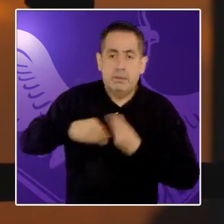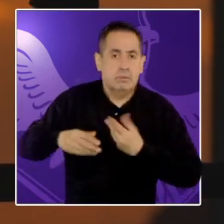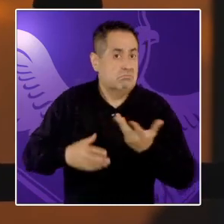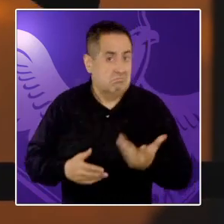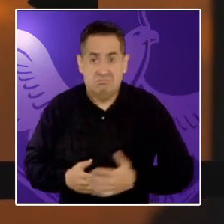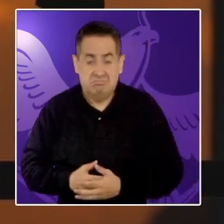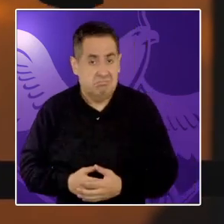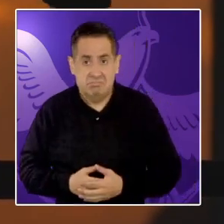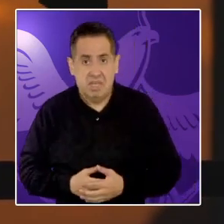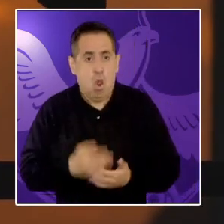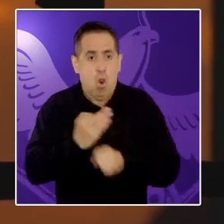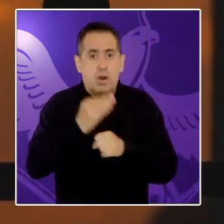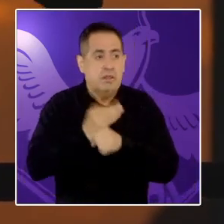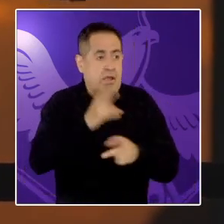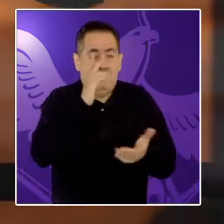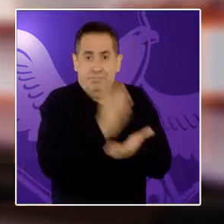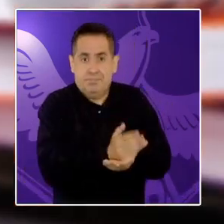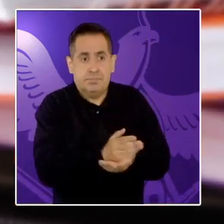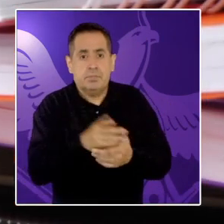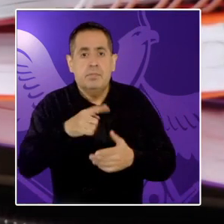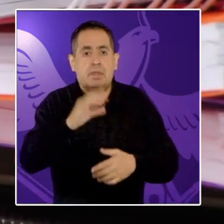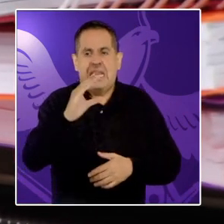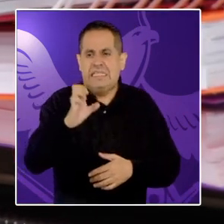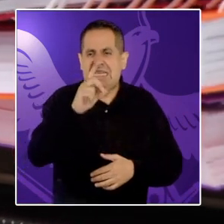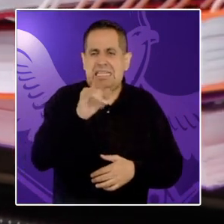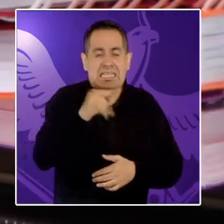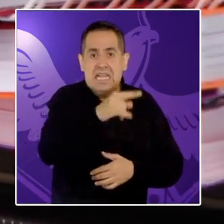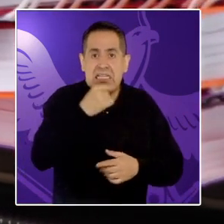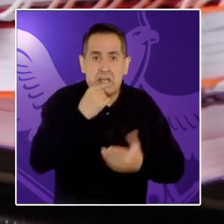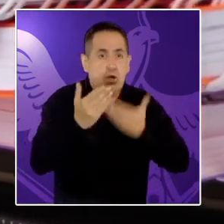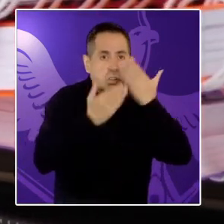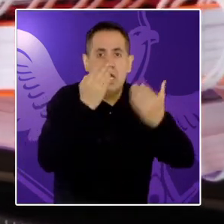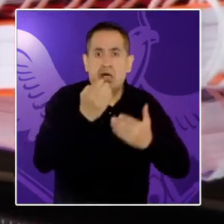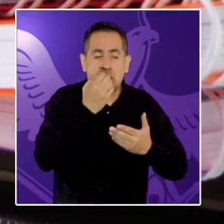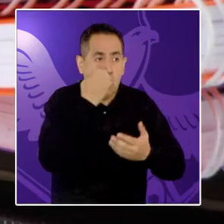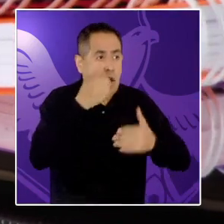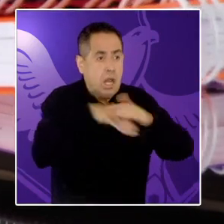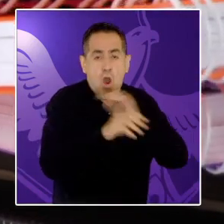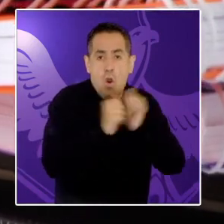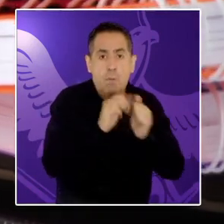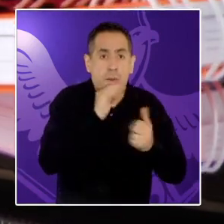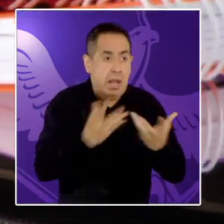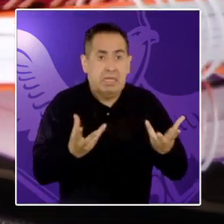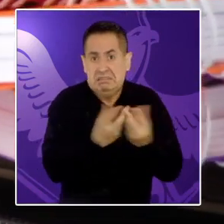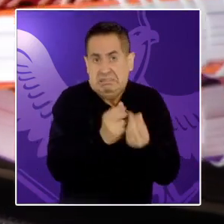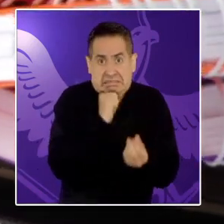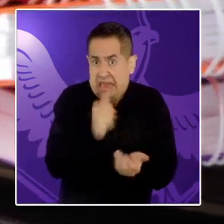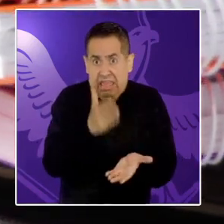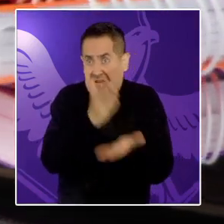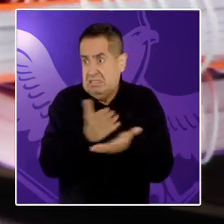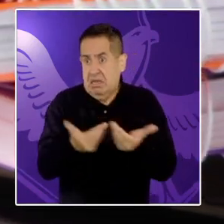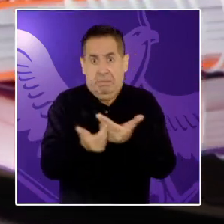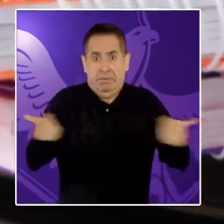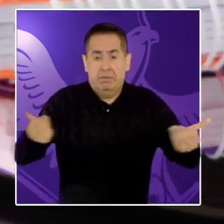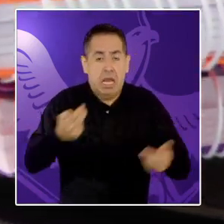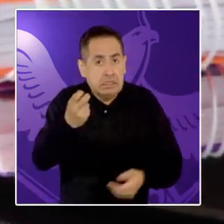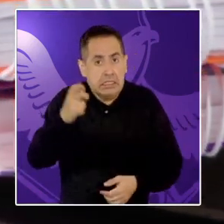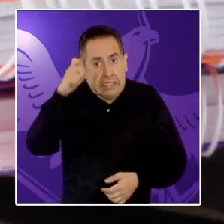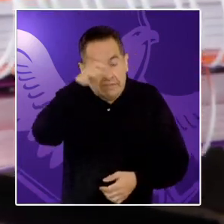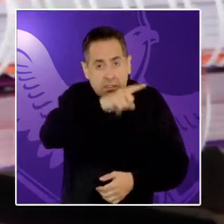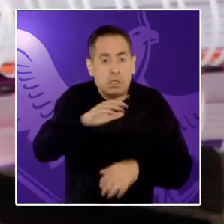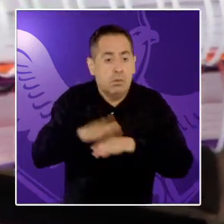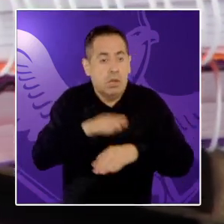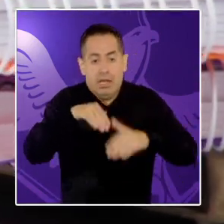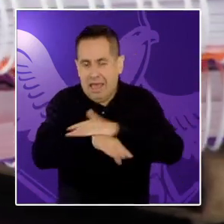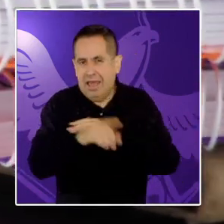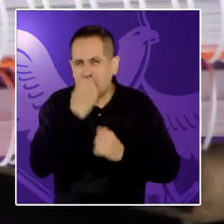de restaurar parte de nuestras vidas. Sabemos, por ejemplo, que están interrumpidas las actividades del CENDI, que los niños están en las estancias con